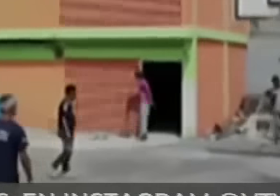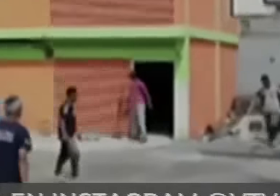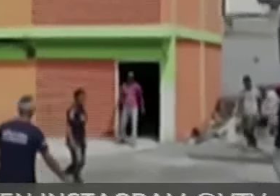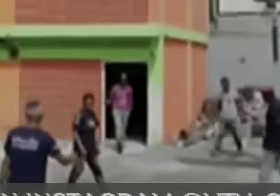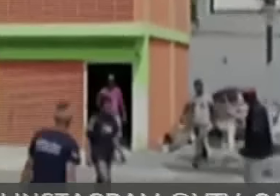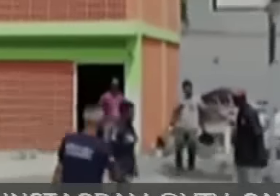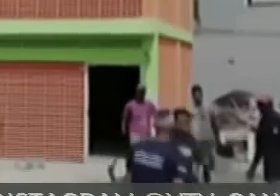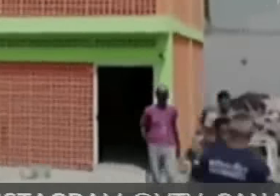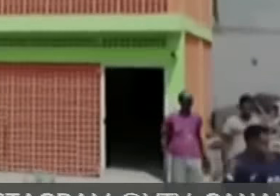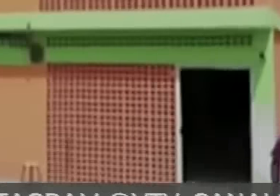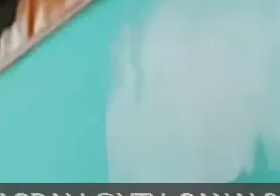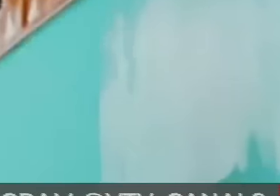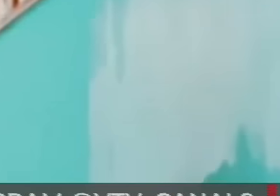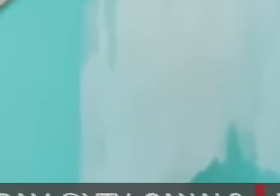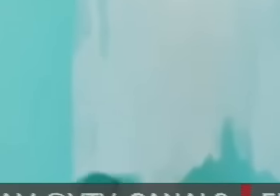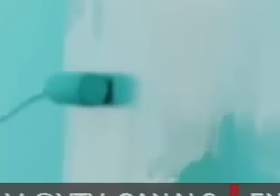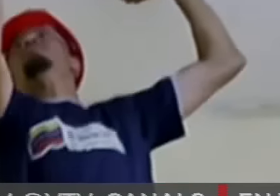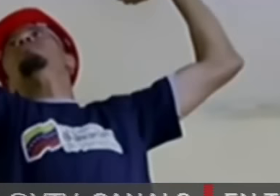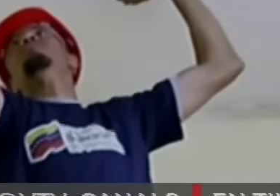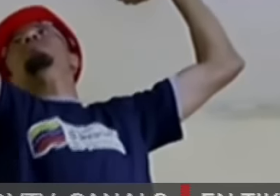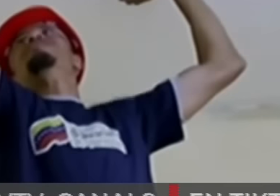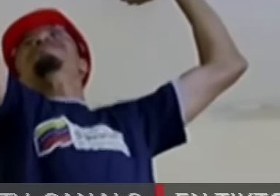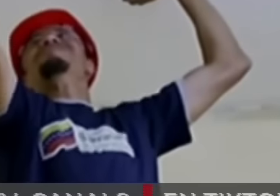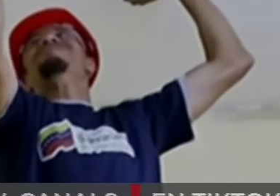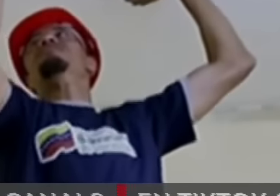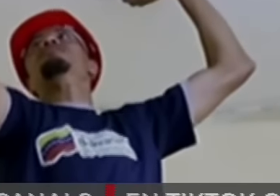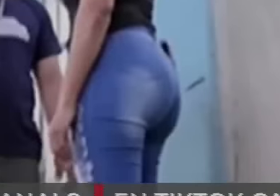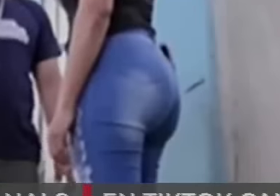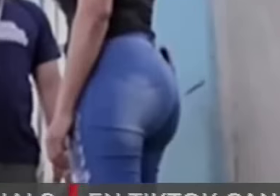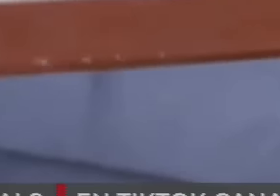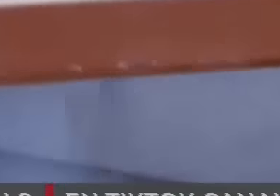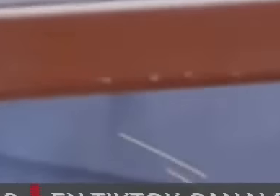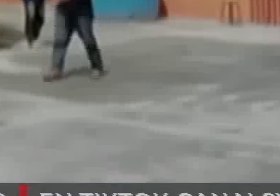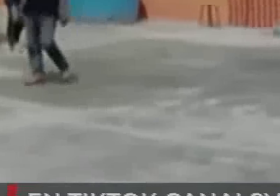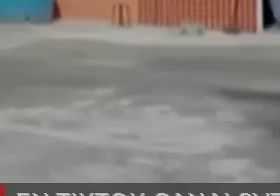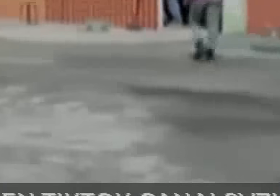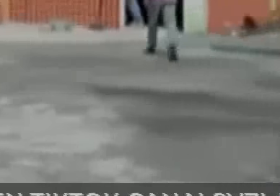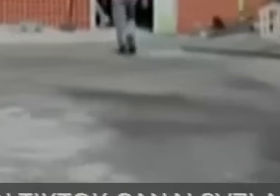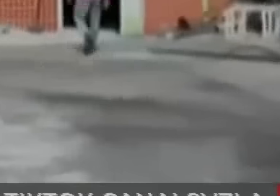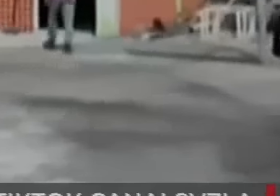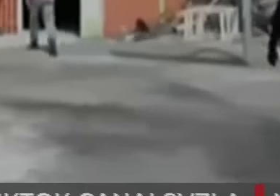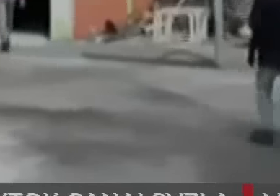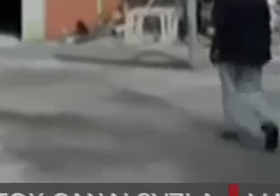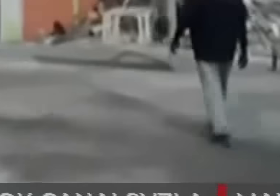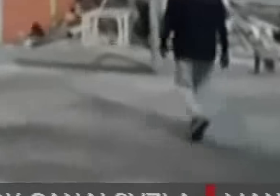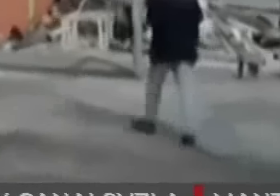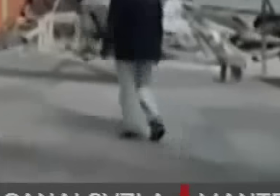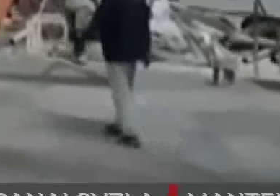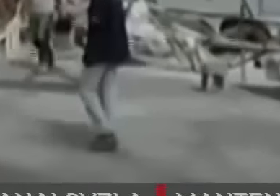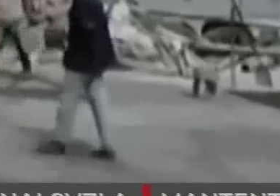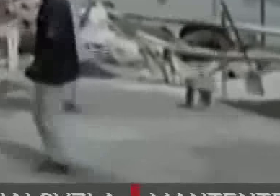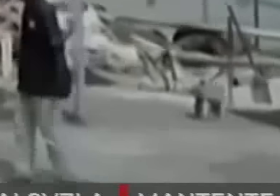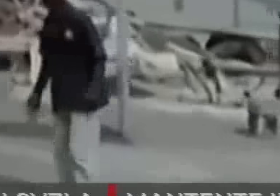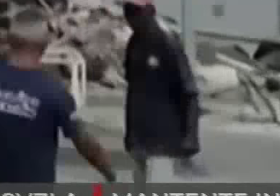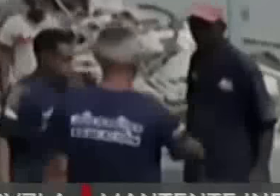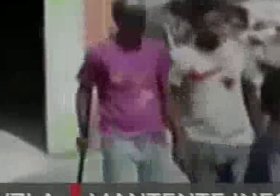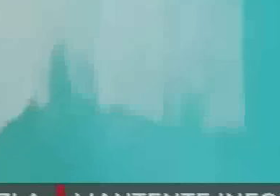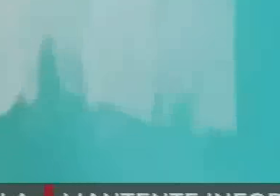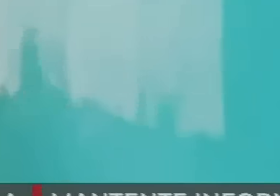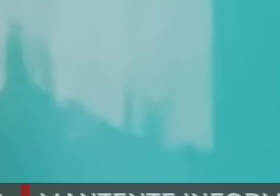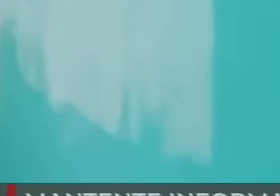Este plan de recuperación de infraestructuras se lleva a cabo en dos fases. La primera, una fase de coordinación y organización.